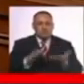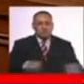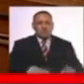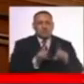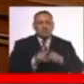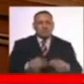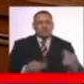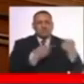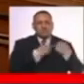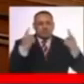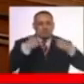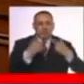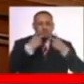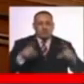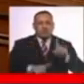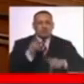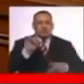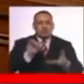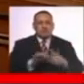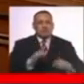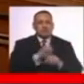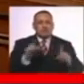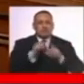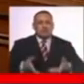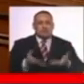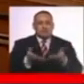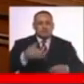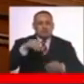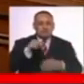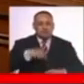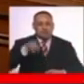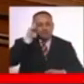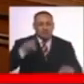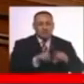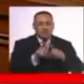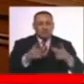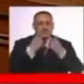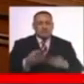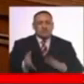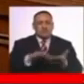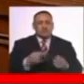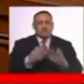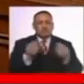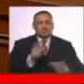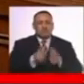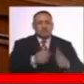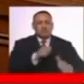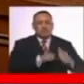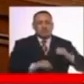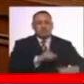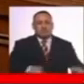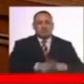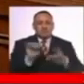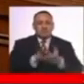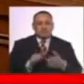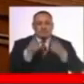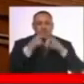hago responsables a los señores que están aquí. No puede darse un voto de confianza cuando hay sangre derramada de gente inocente. Para los